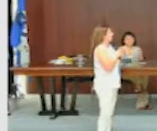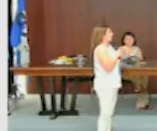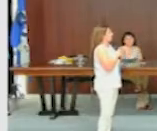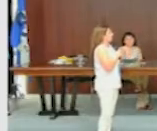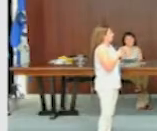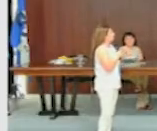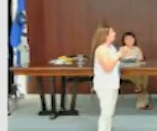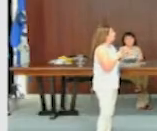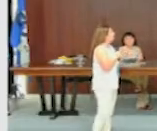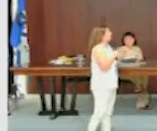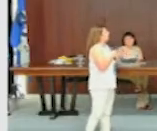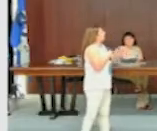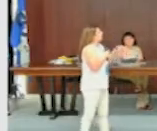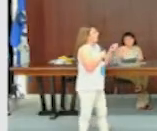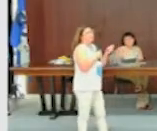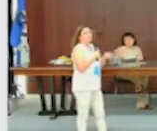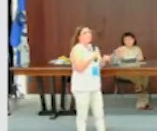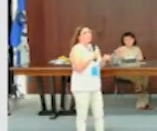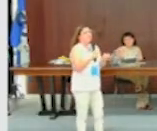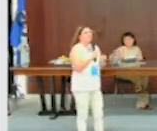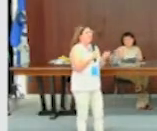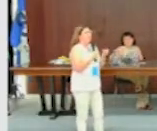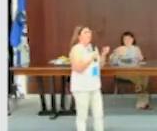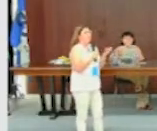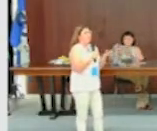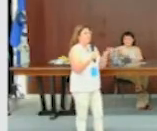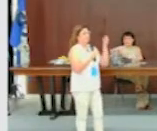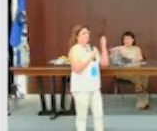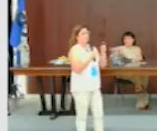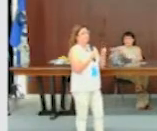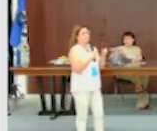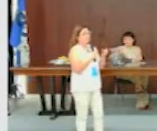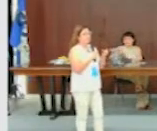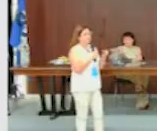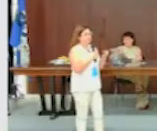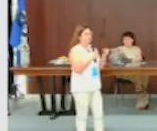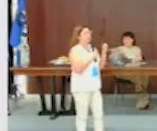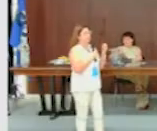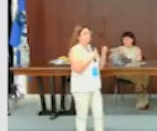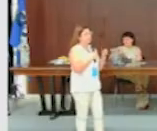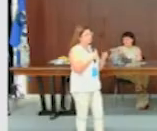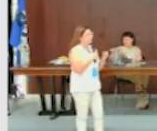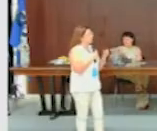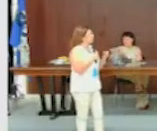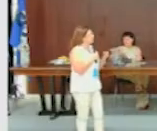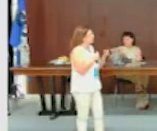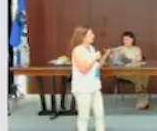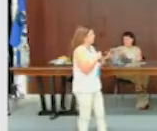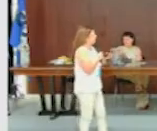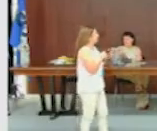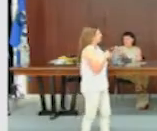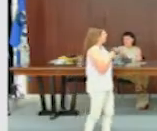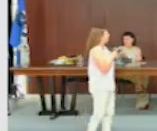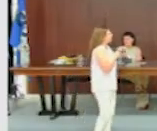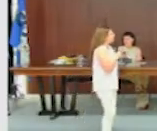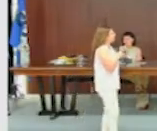la entrevista. Debe hacer las preguntas en forma sindromática. Eso nos ayuda muchas veces porque